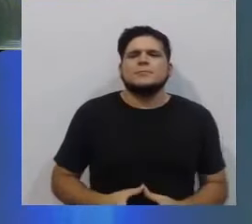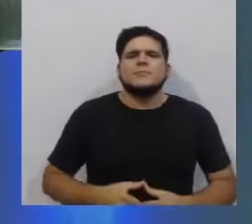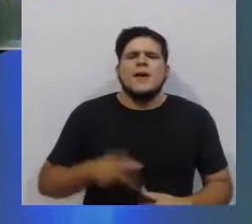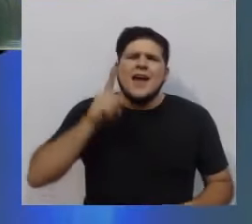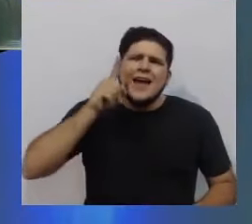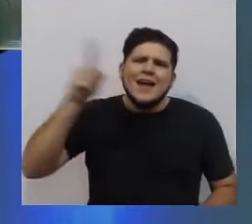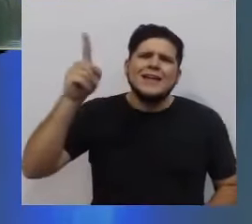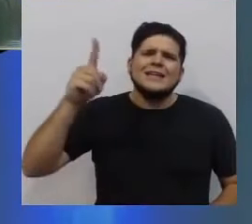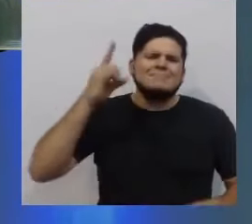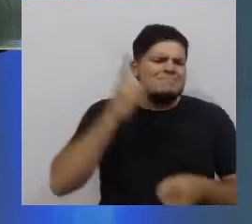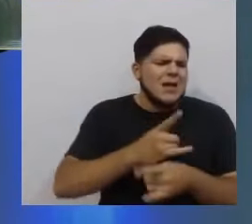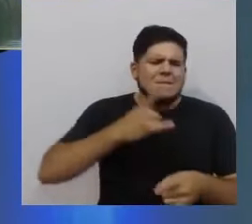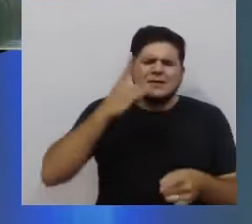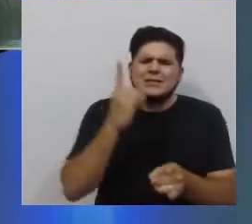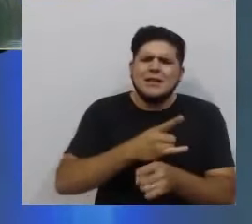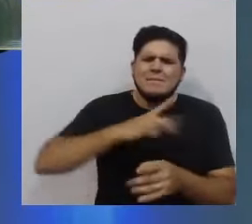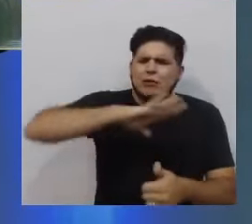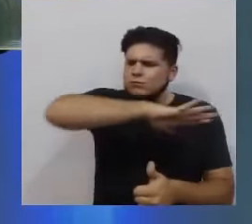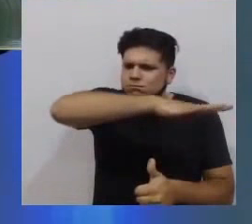me va a prosperar